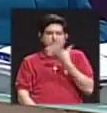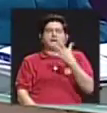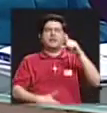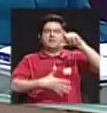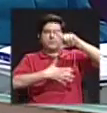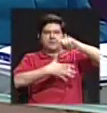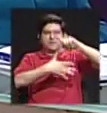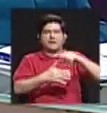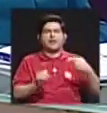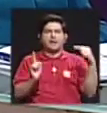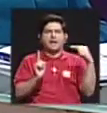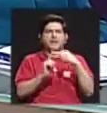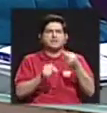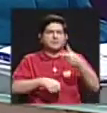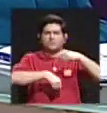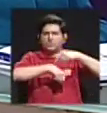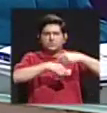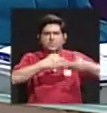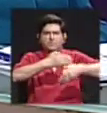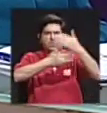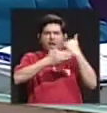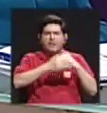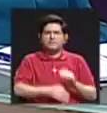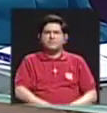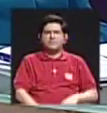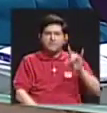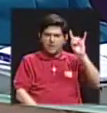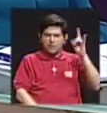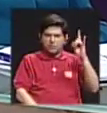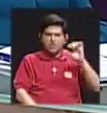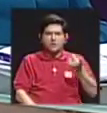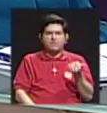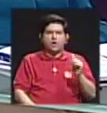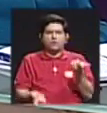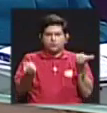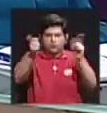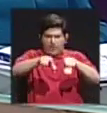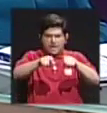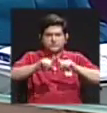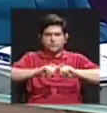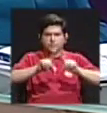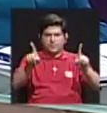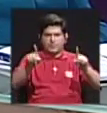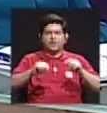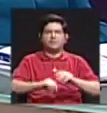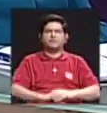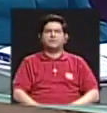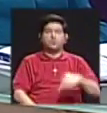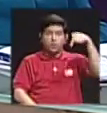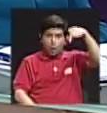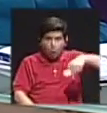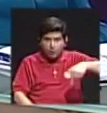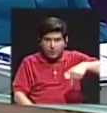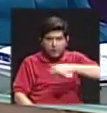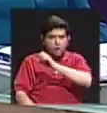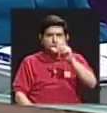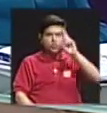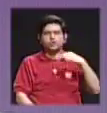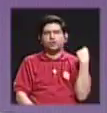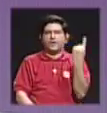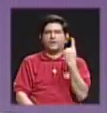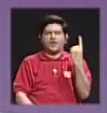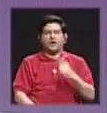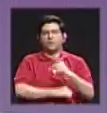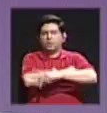hace poco era Bolivia, también era el otro caso, pero hoy en día Costa Rica es el